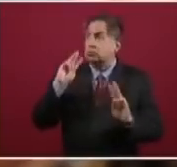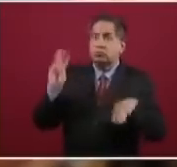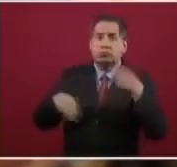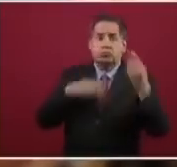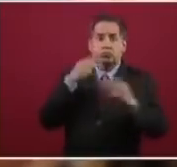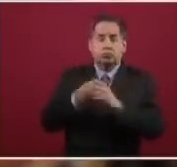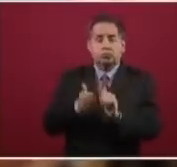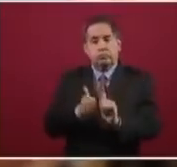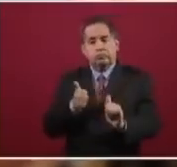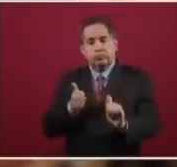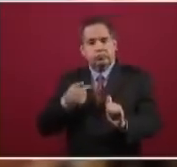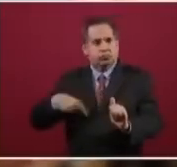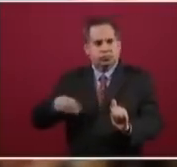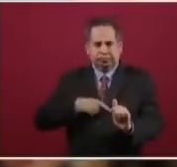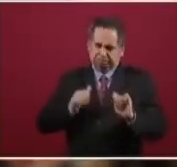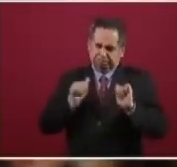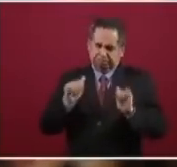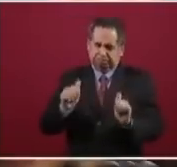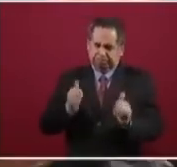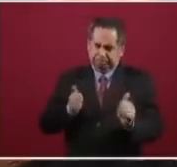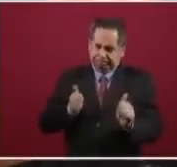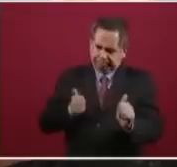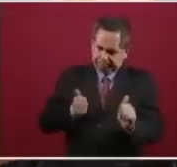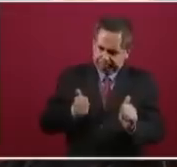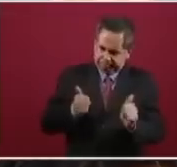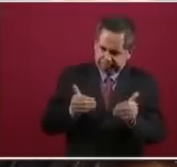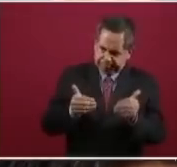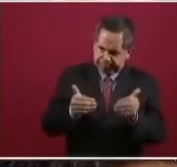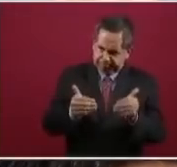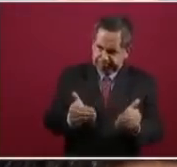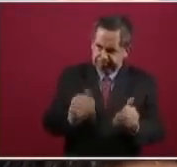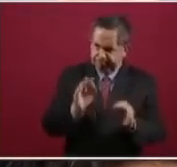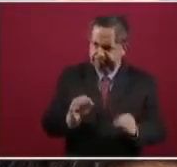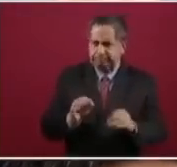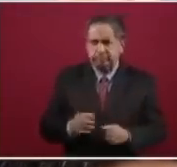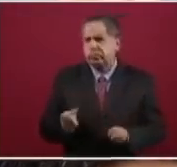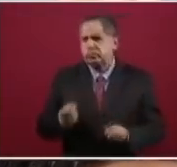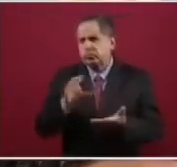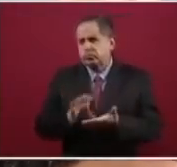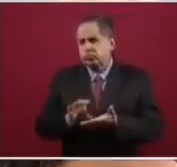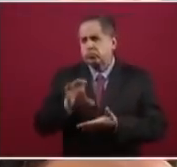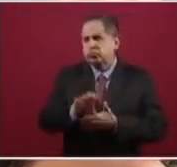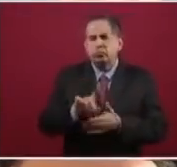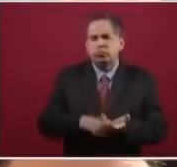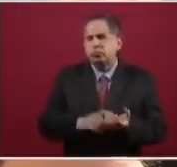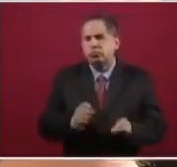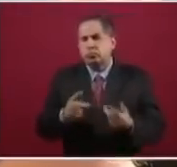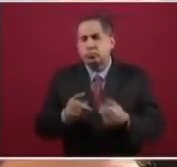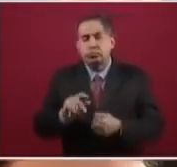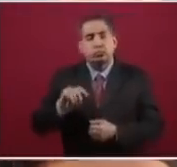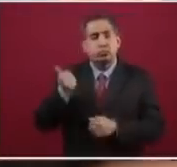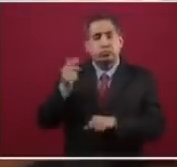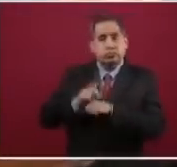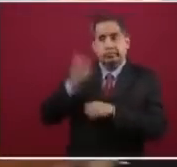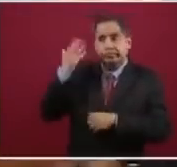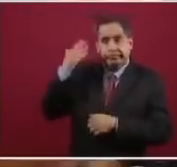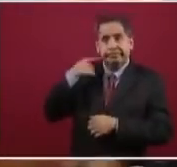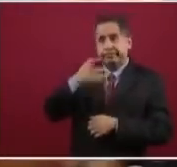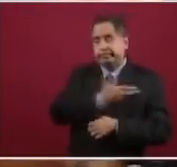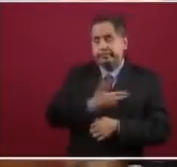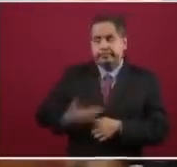cuánto se invierte en infraestructura qué porcentaje y hablaba el presidente la otra vez de un programa